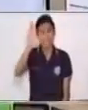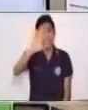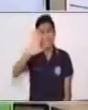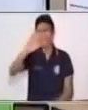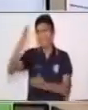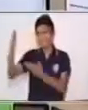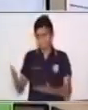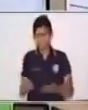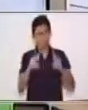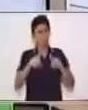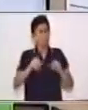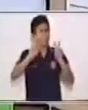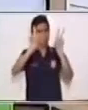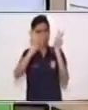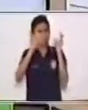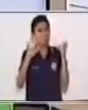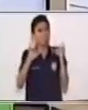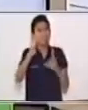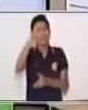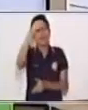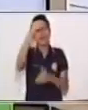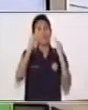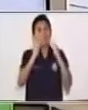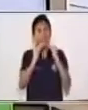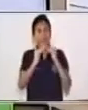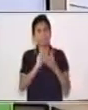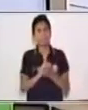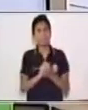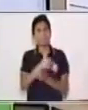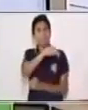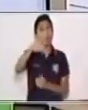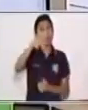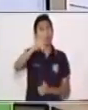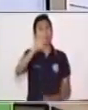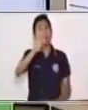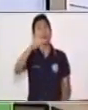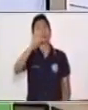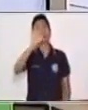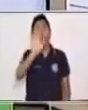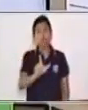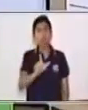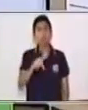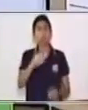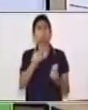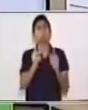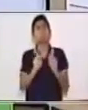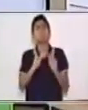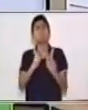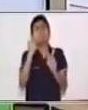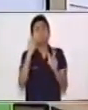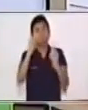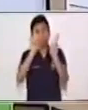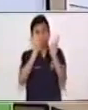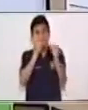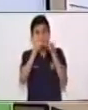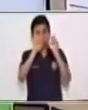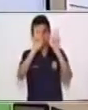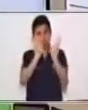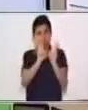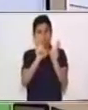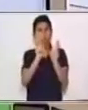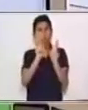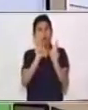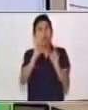Bienvenidos a este espacio educativo Aprendo en Casa. Soy Manuel Martínez y en esta oportunidad desarrollaré el tema